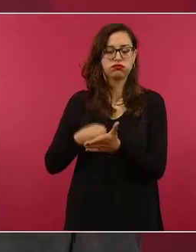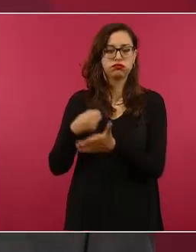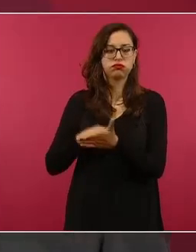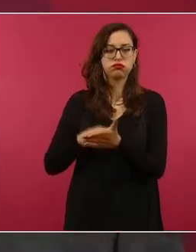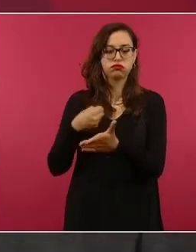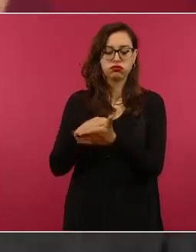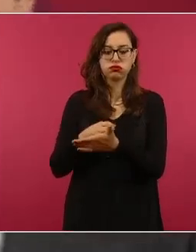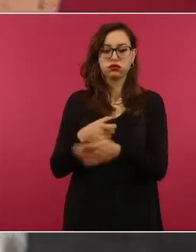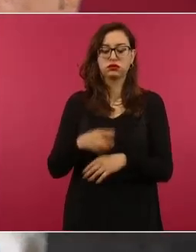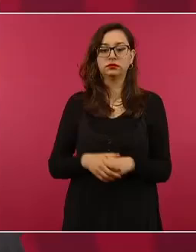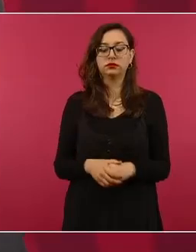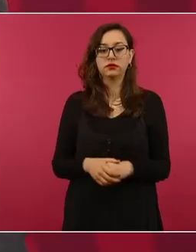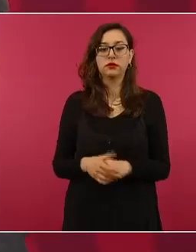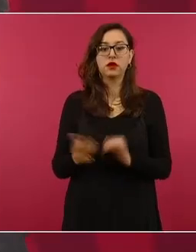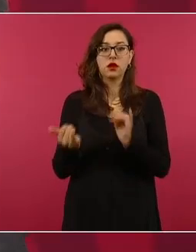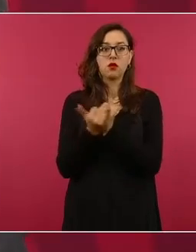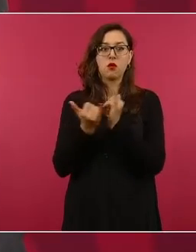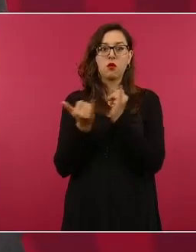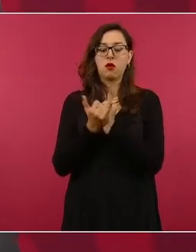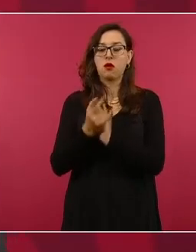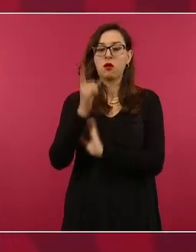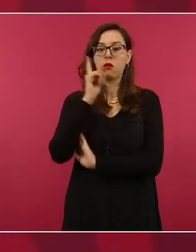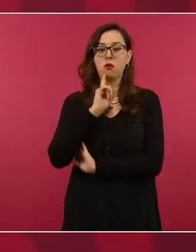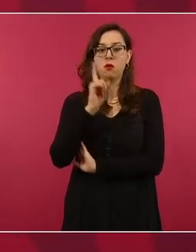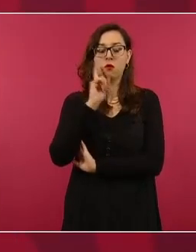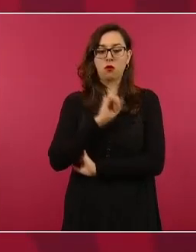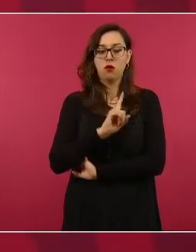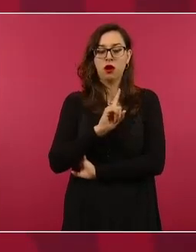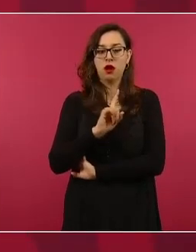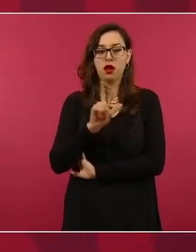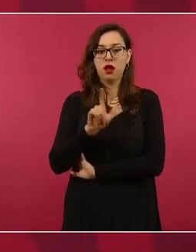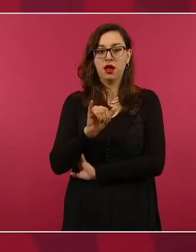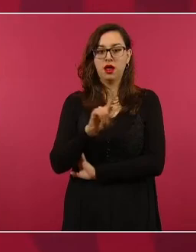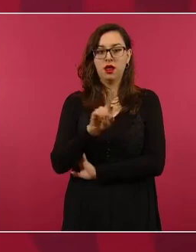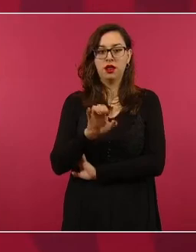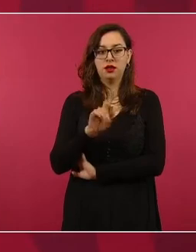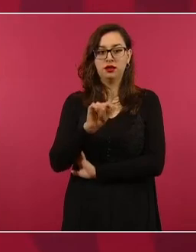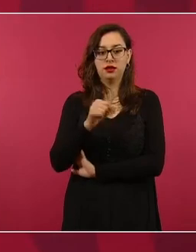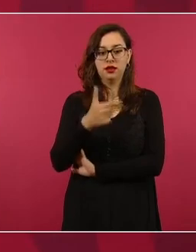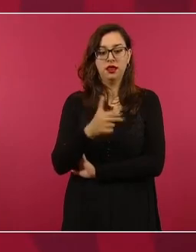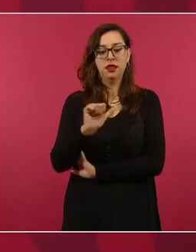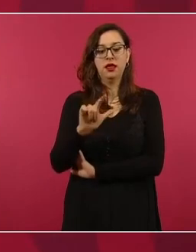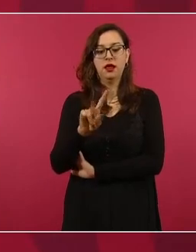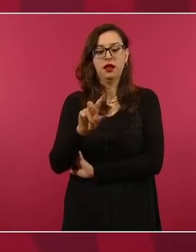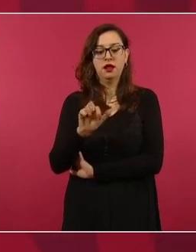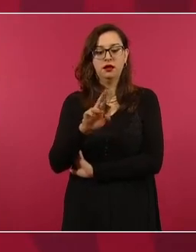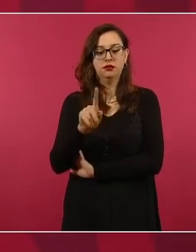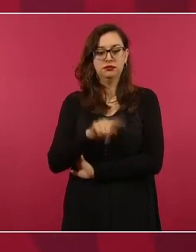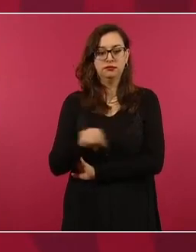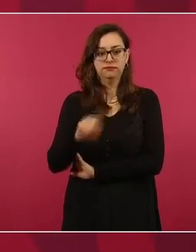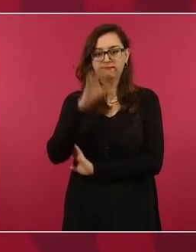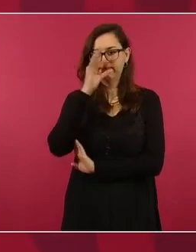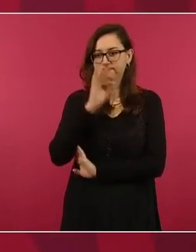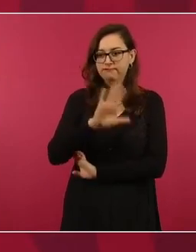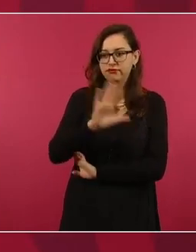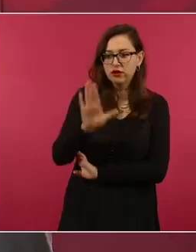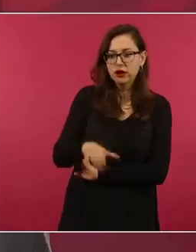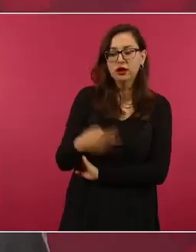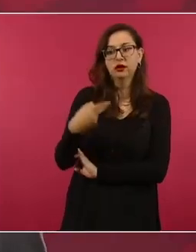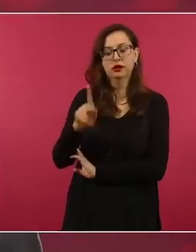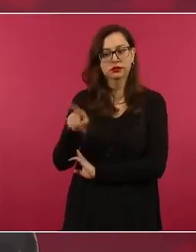como la señora Griselda Álvarez, la finada, así, mujeres